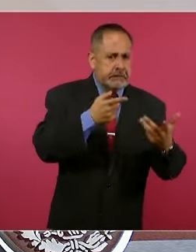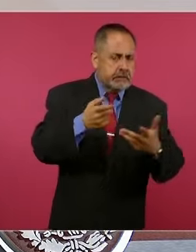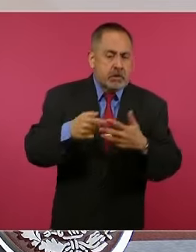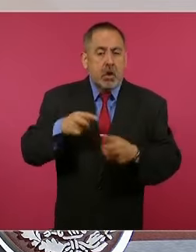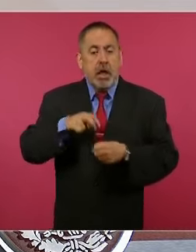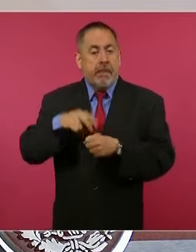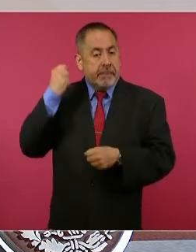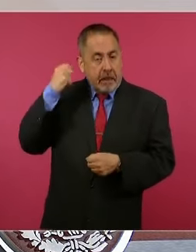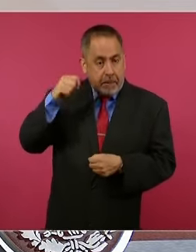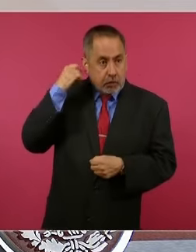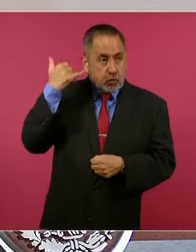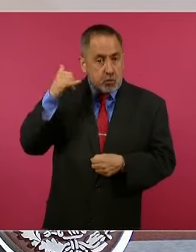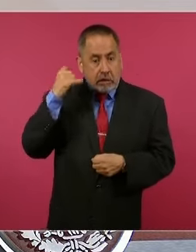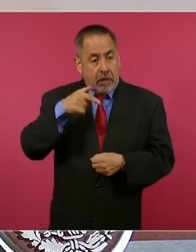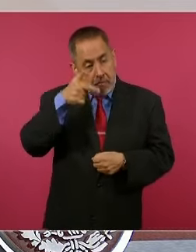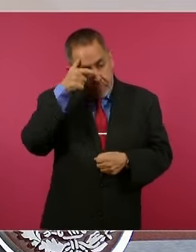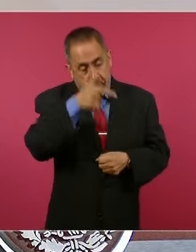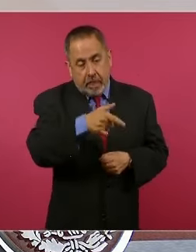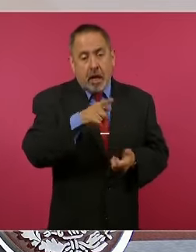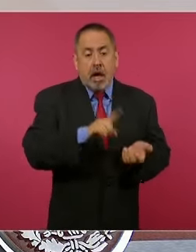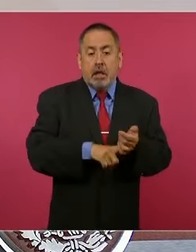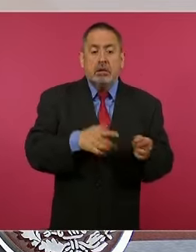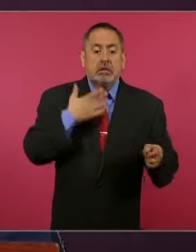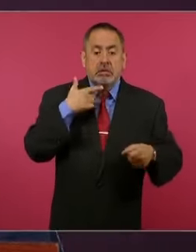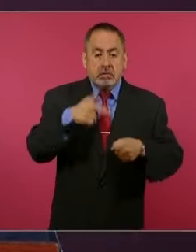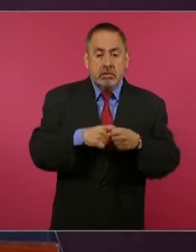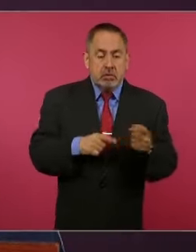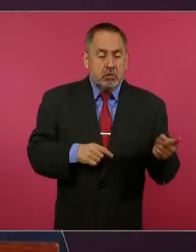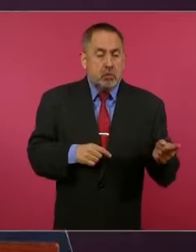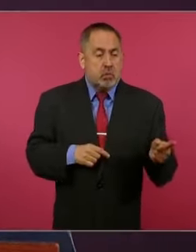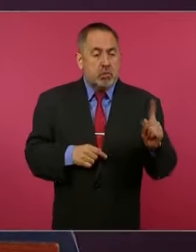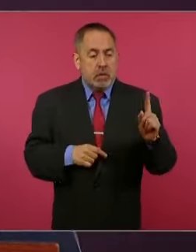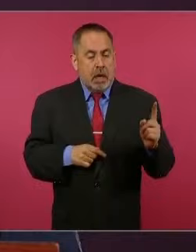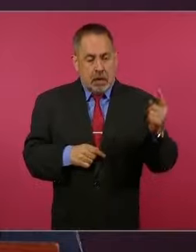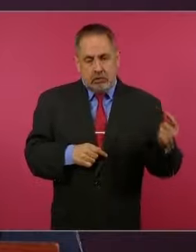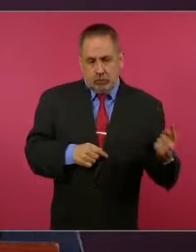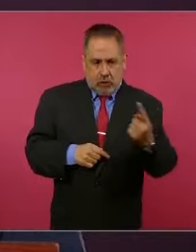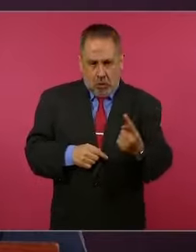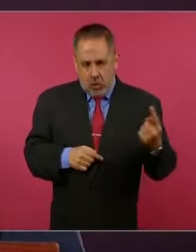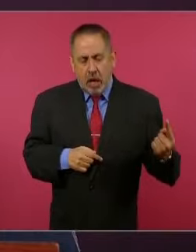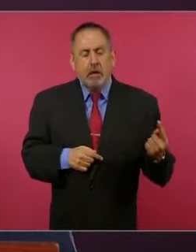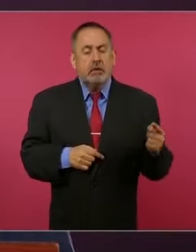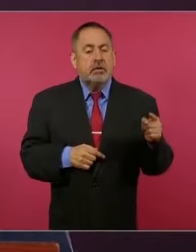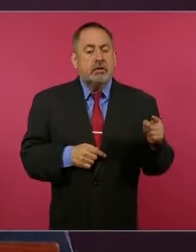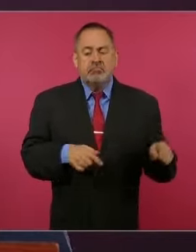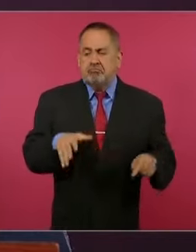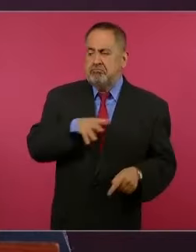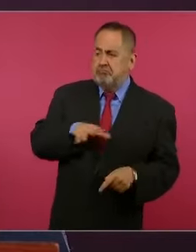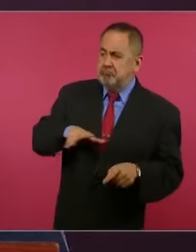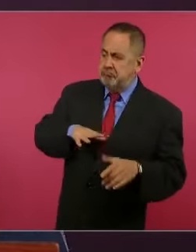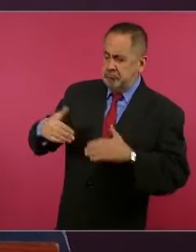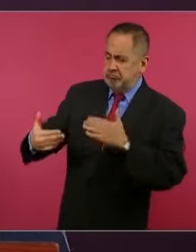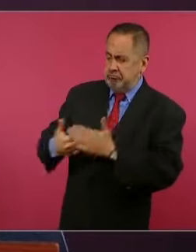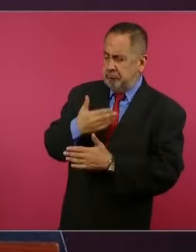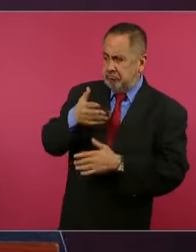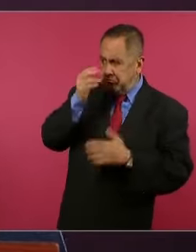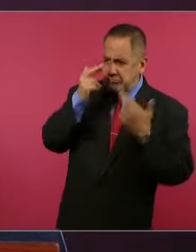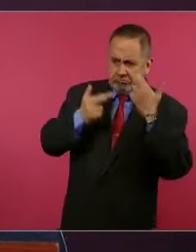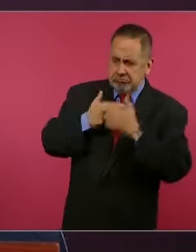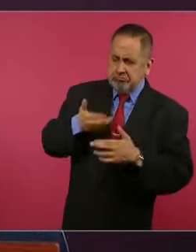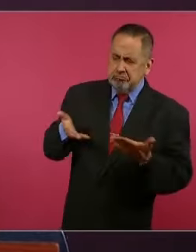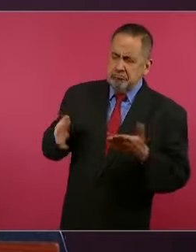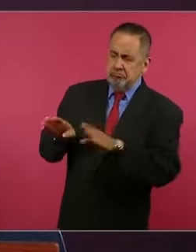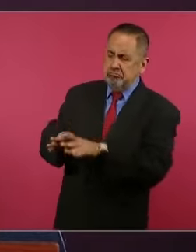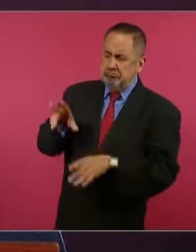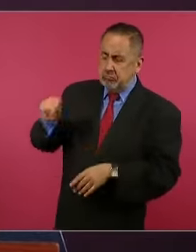en Tabasco y Yucatán encontramos gasolineras que dos una gasolinera en cada uno de estos estados que se negaron a ser verificadas regresaremos